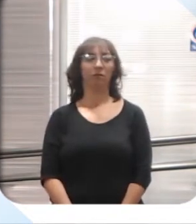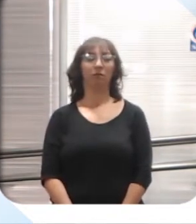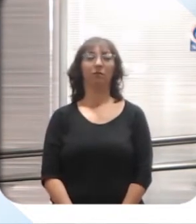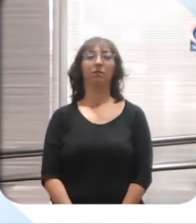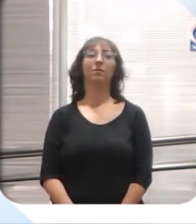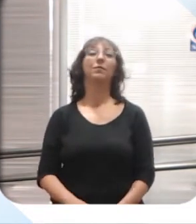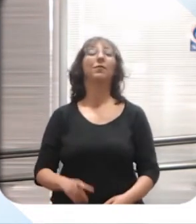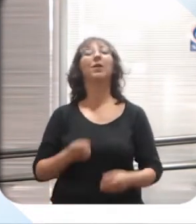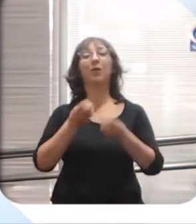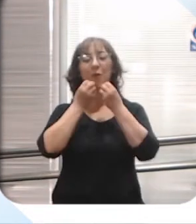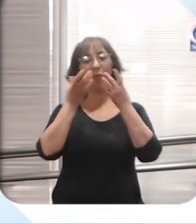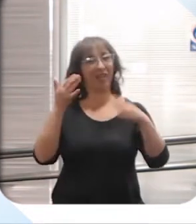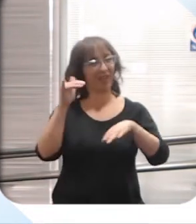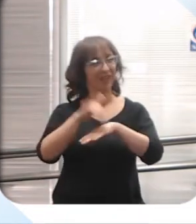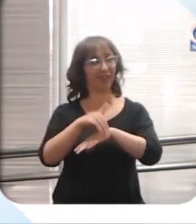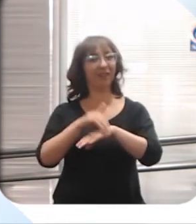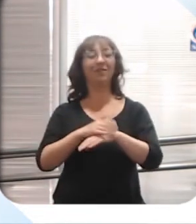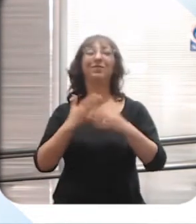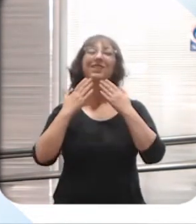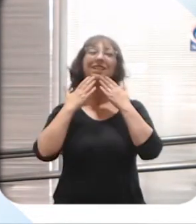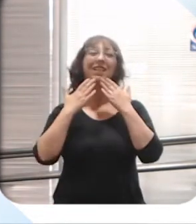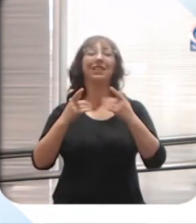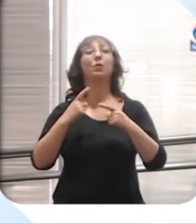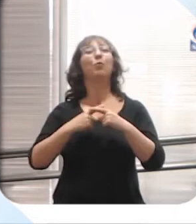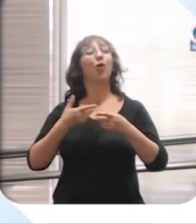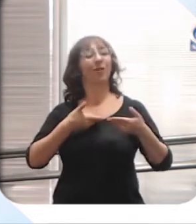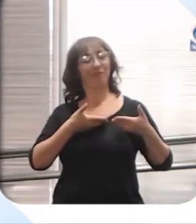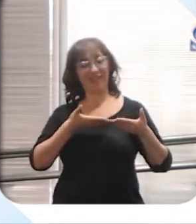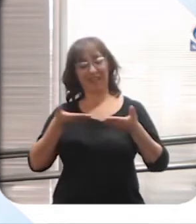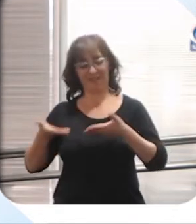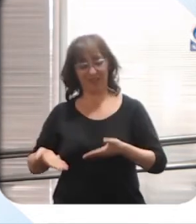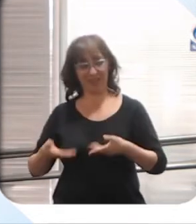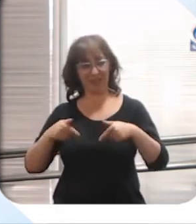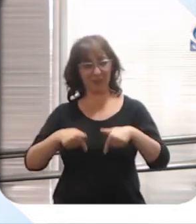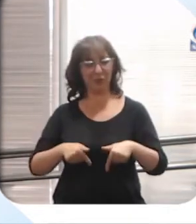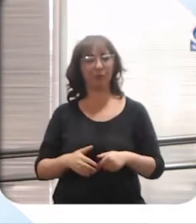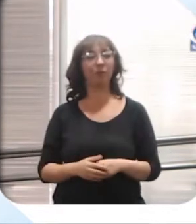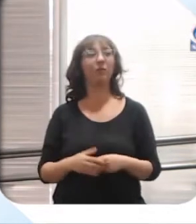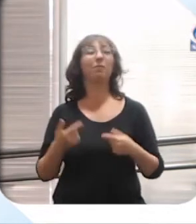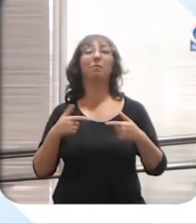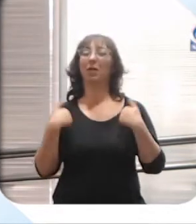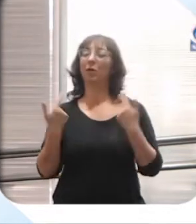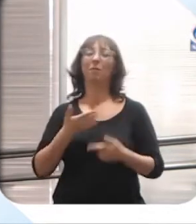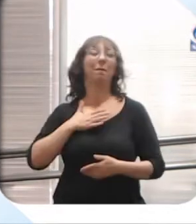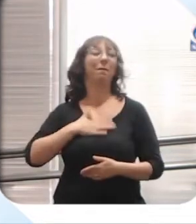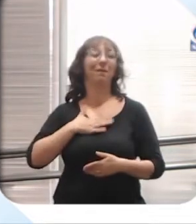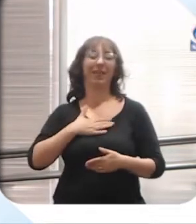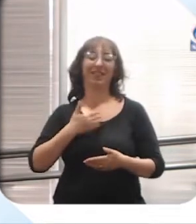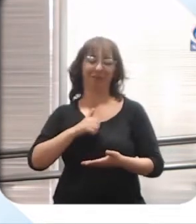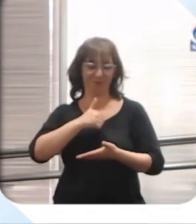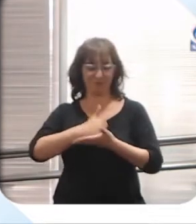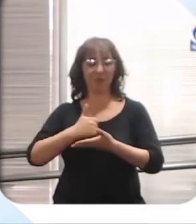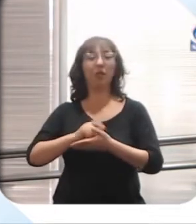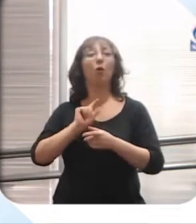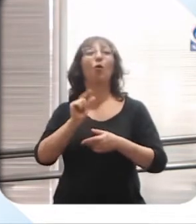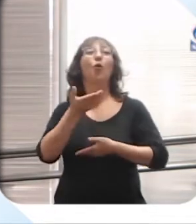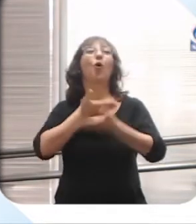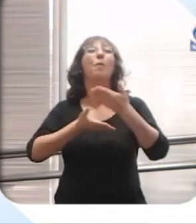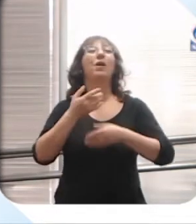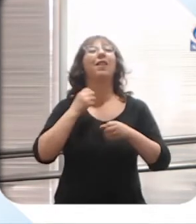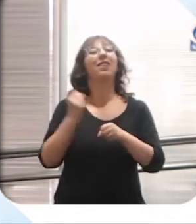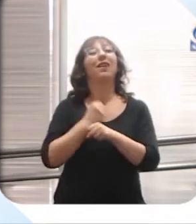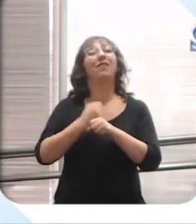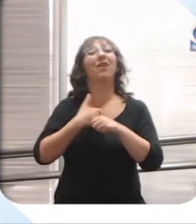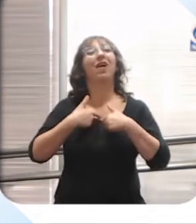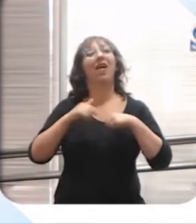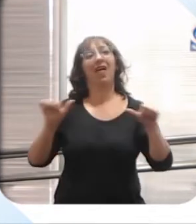Bueno, en primer lugar, buenas tardes a todos. Muchas gracias por la invitación. Para nosotros es un placer estar acá y poder compartir un poquito del trabajo